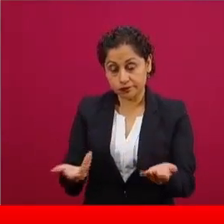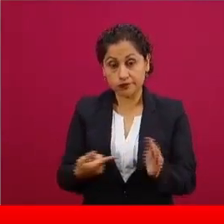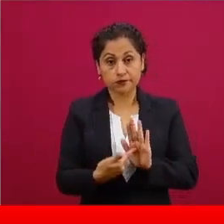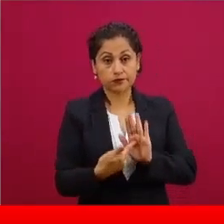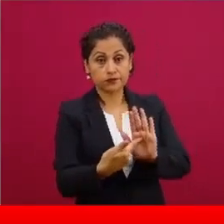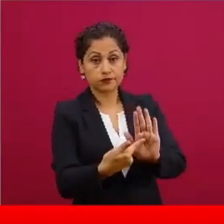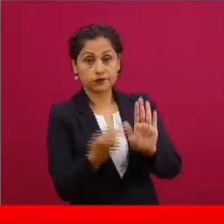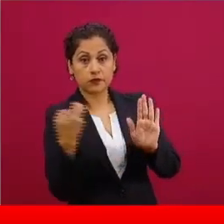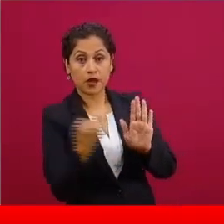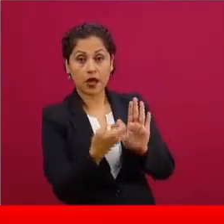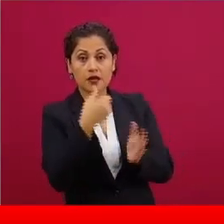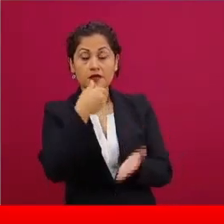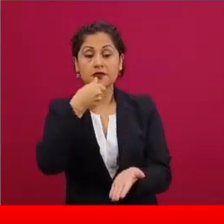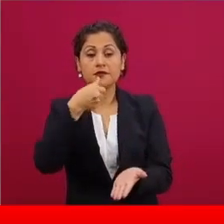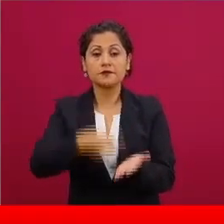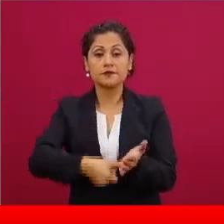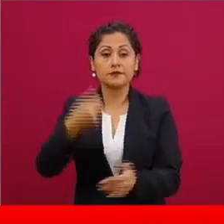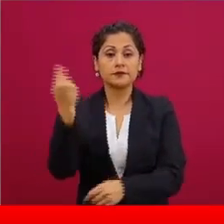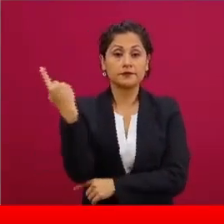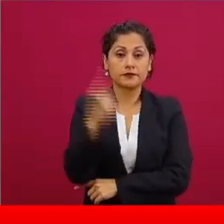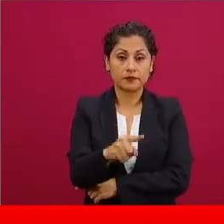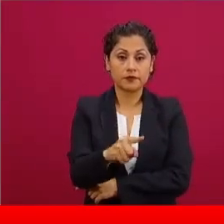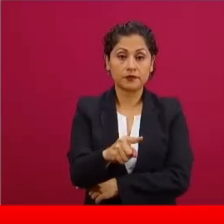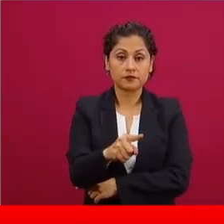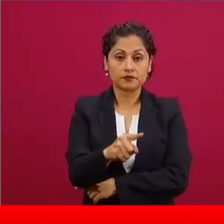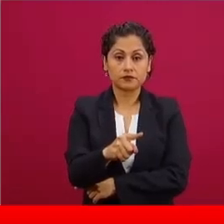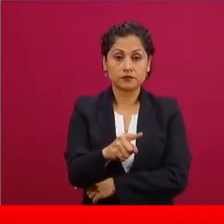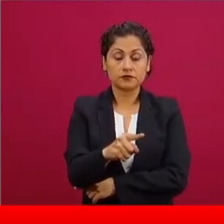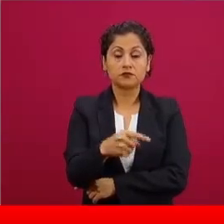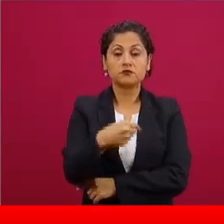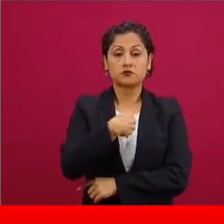qué voy